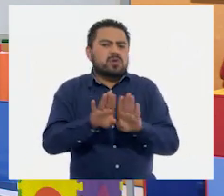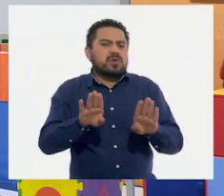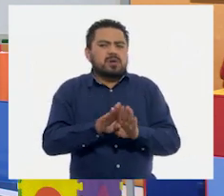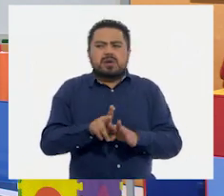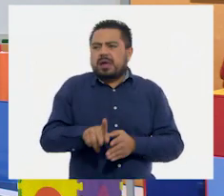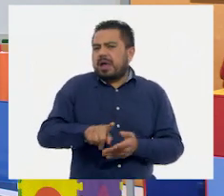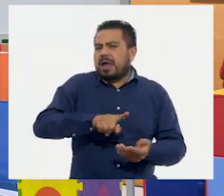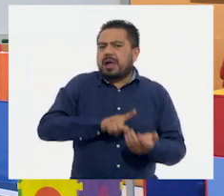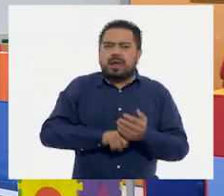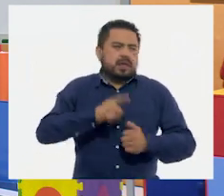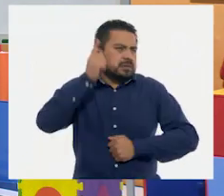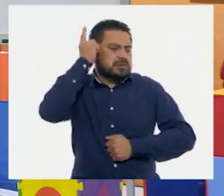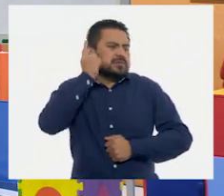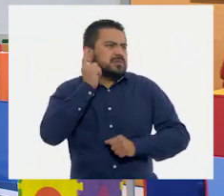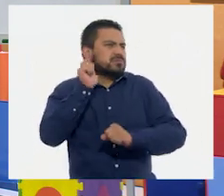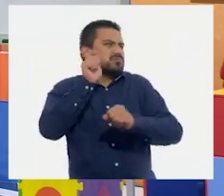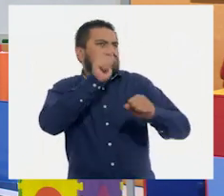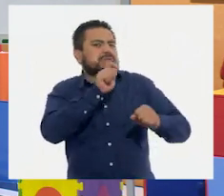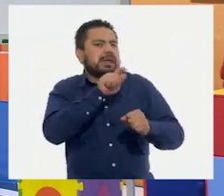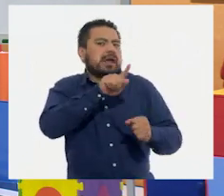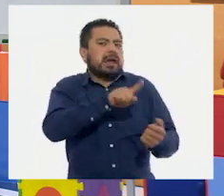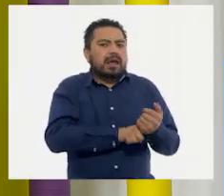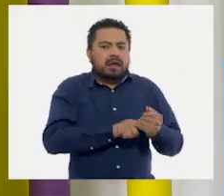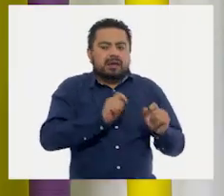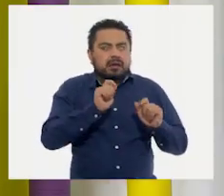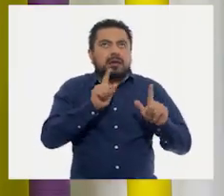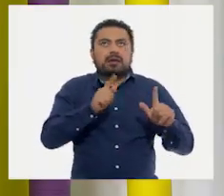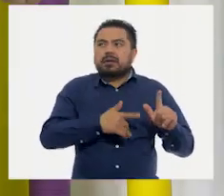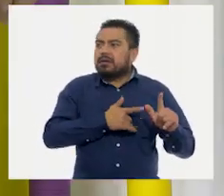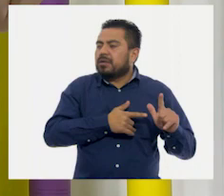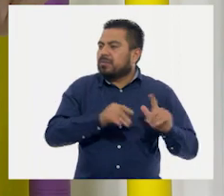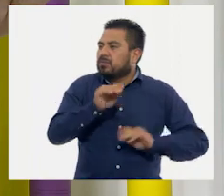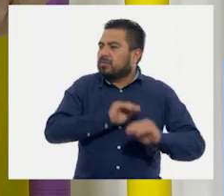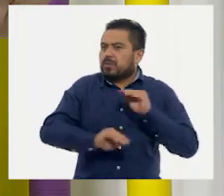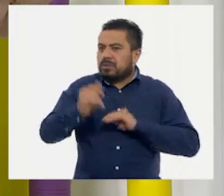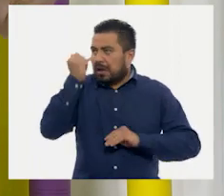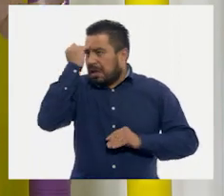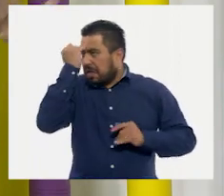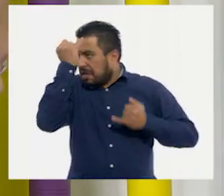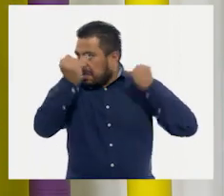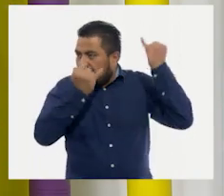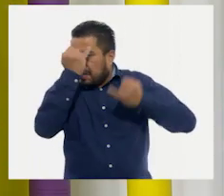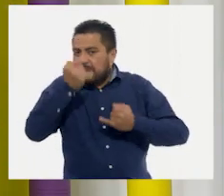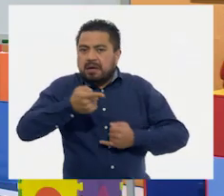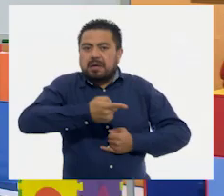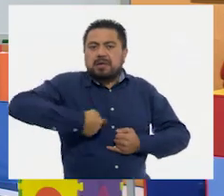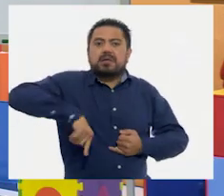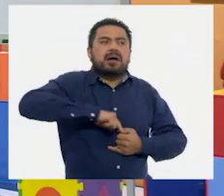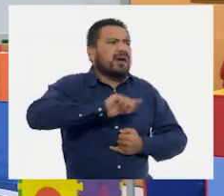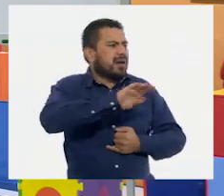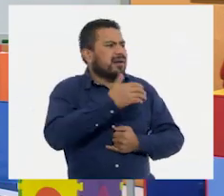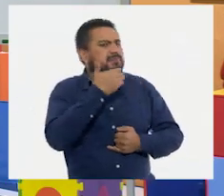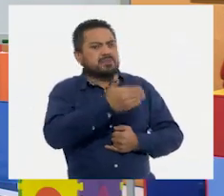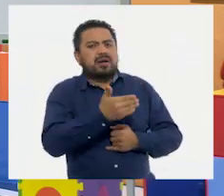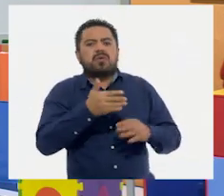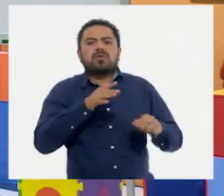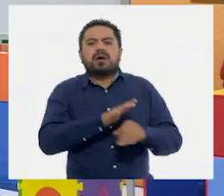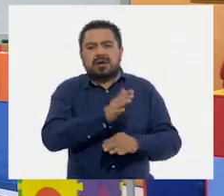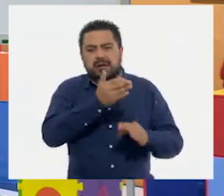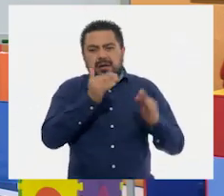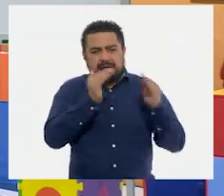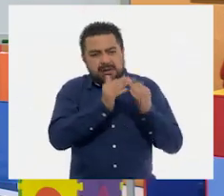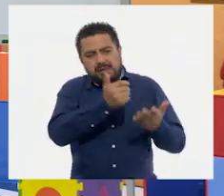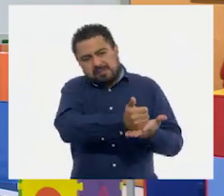estuviera dormida la escultura. Y vamos a despertar su movimiento con nuestra Exacto. imaginación. Ah, muy bien. Okay. Así que en casita nos van a ayudar